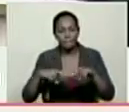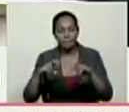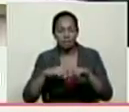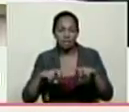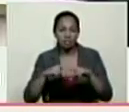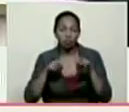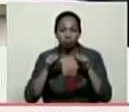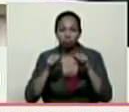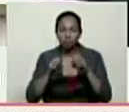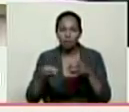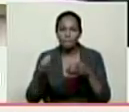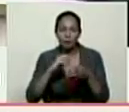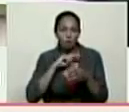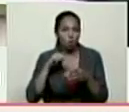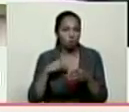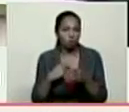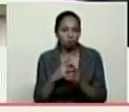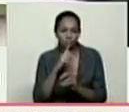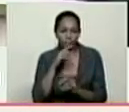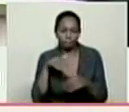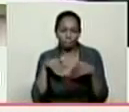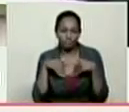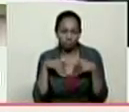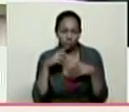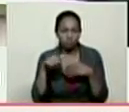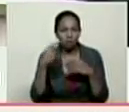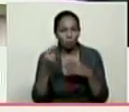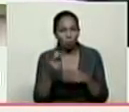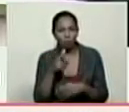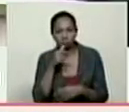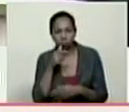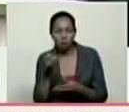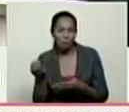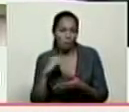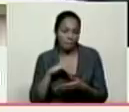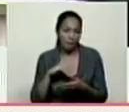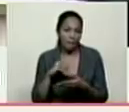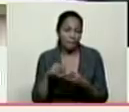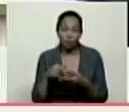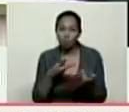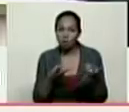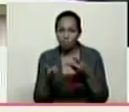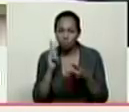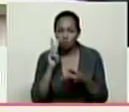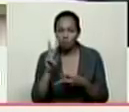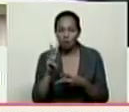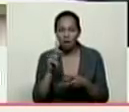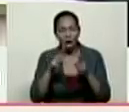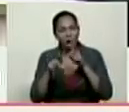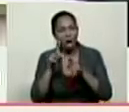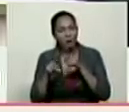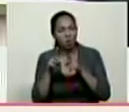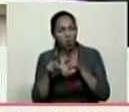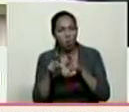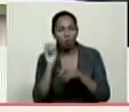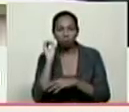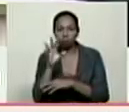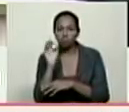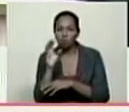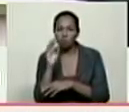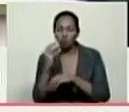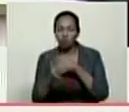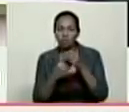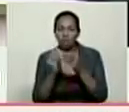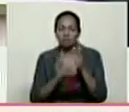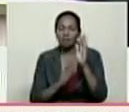a reservar la mayor parte de la información acerca del ataque cibernético, pero yo les invito a ver algunos de los foros que se han